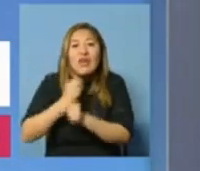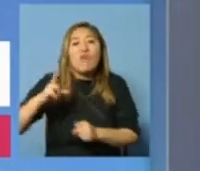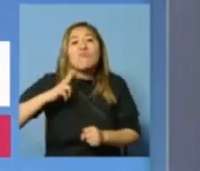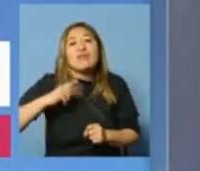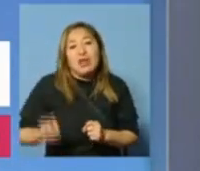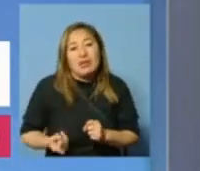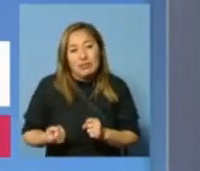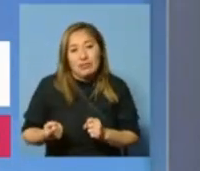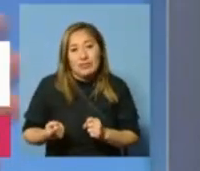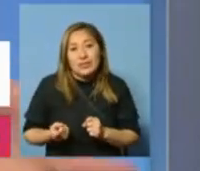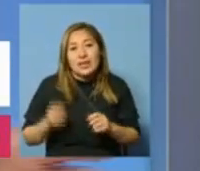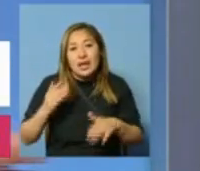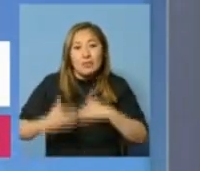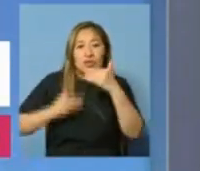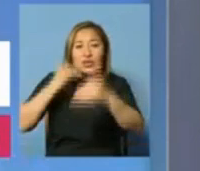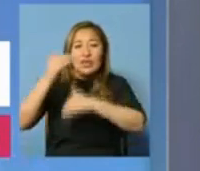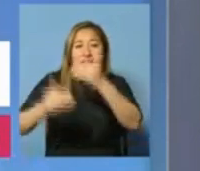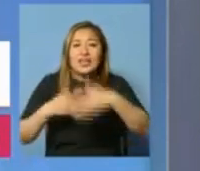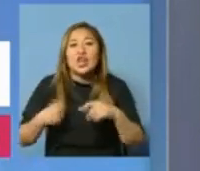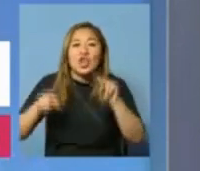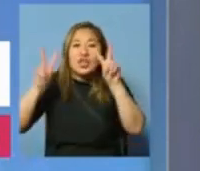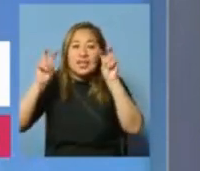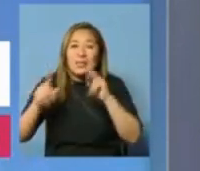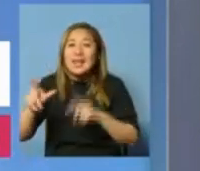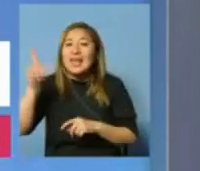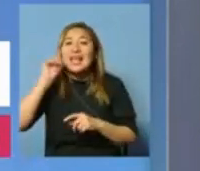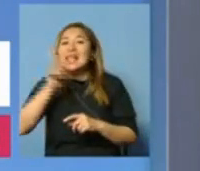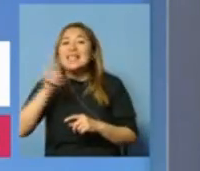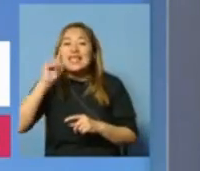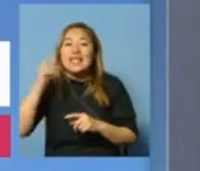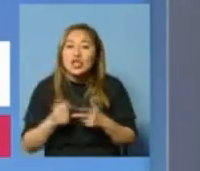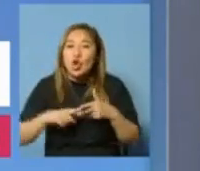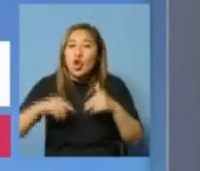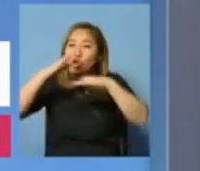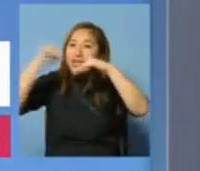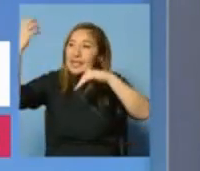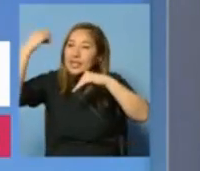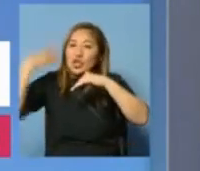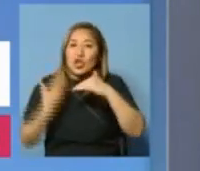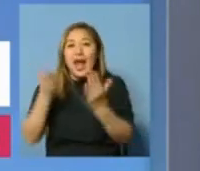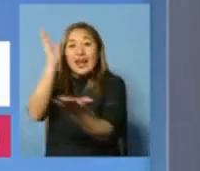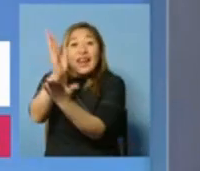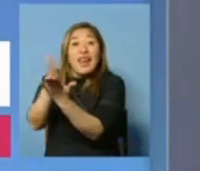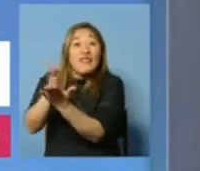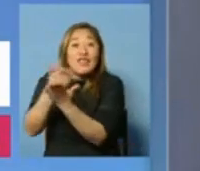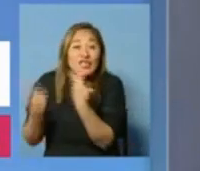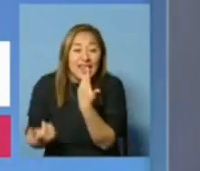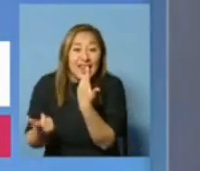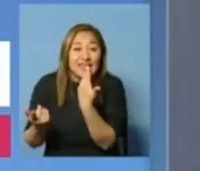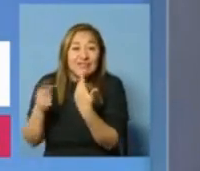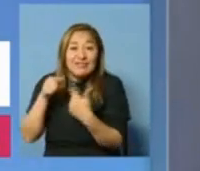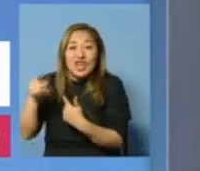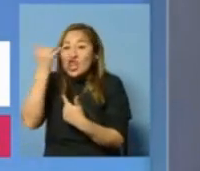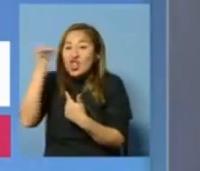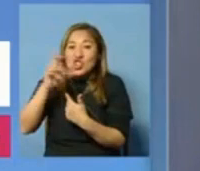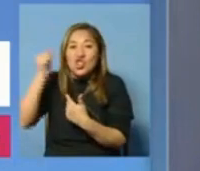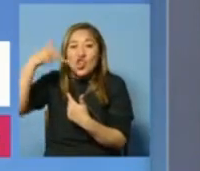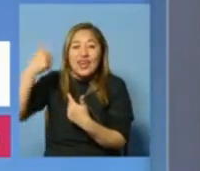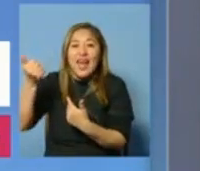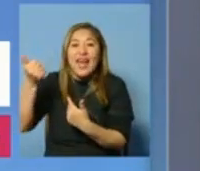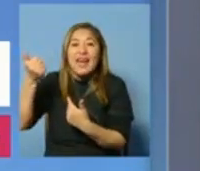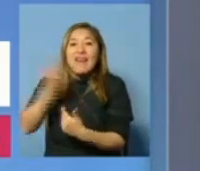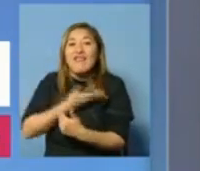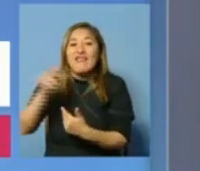privados. Hemos avanzado con el tema del litio, con la fotovoltaica, con lo que van a hacer nuestra zona franca. Ha podido